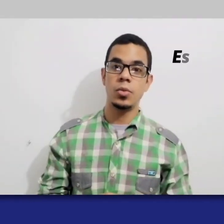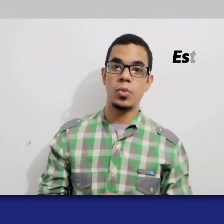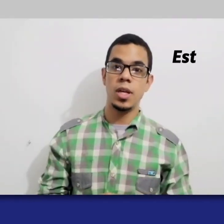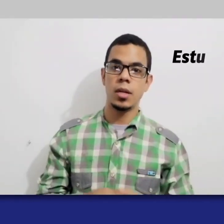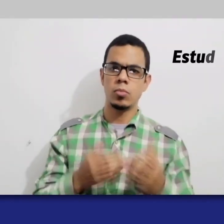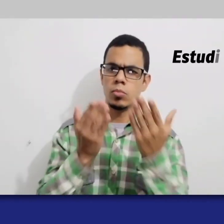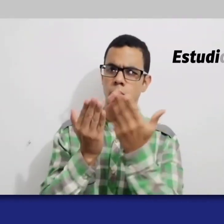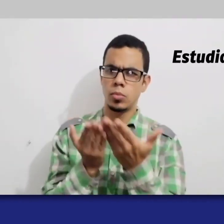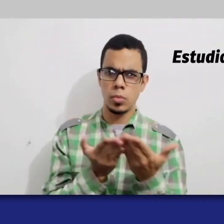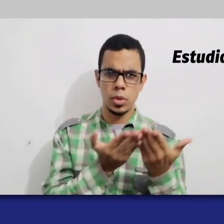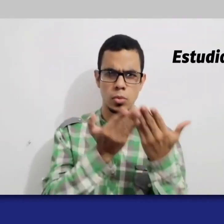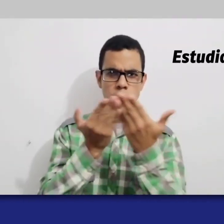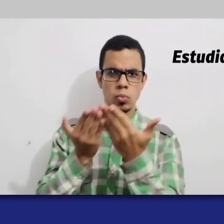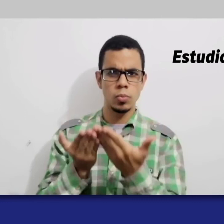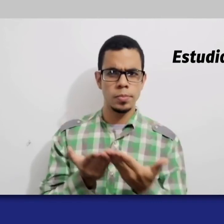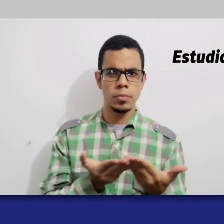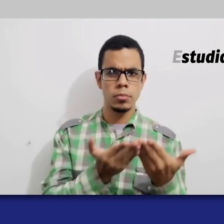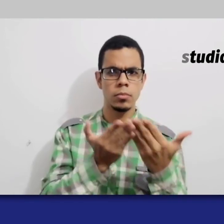Estudiar.